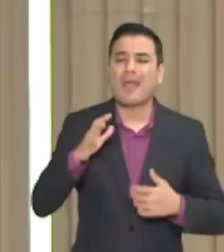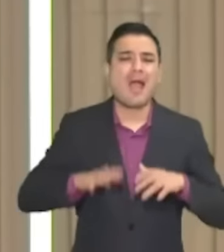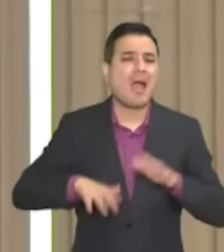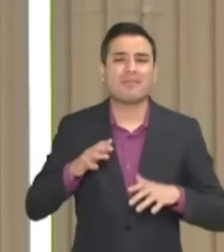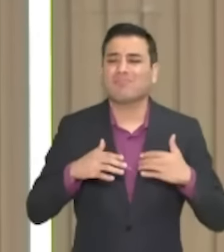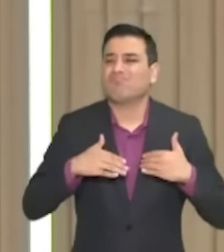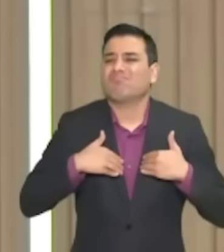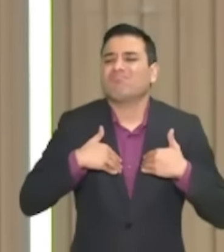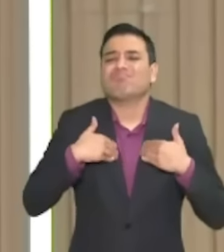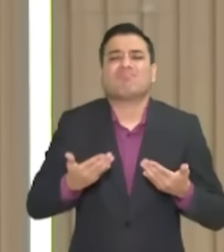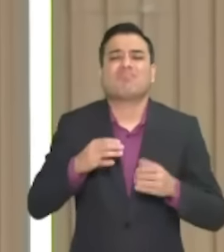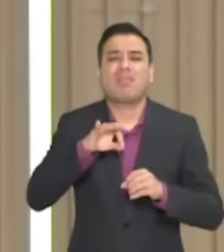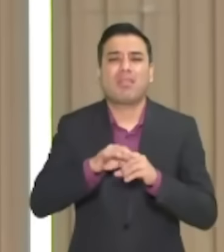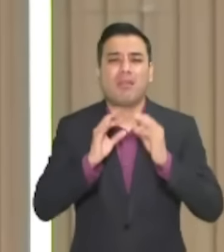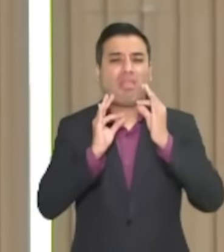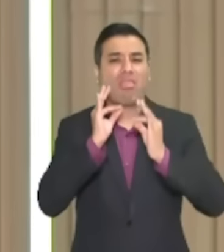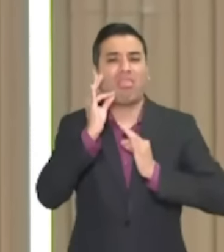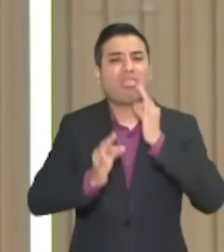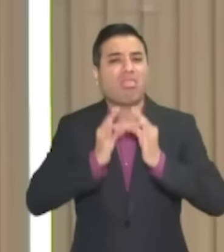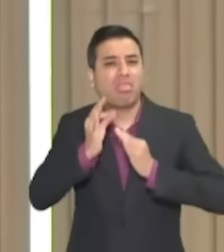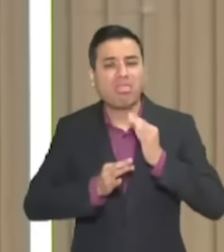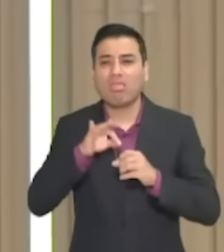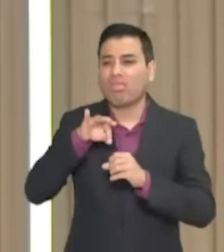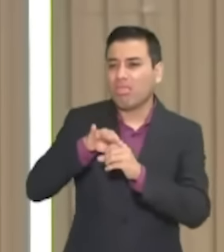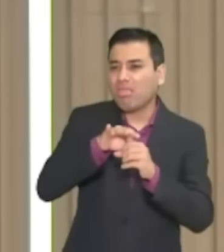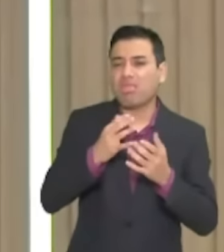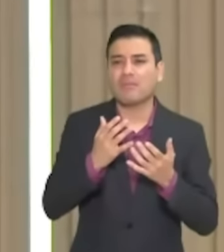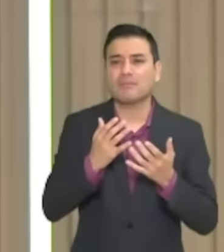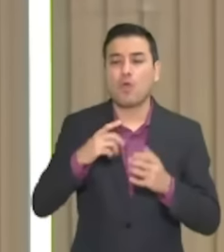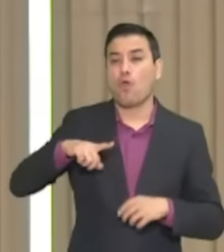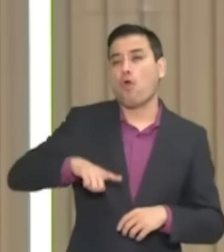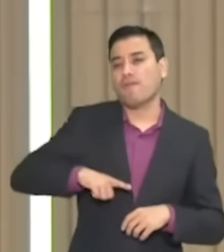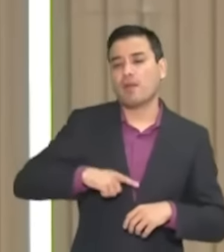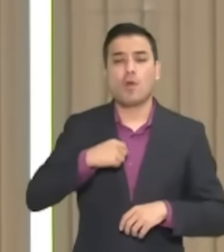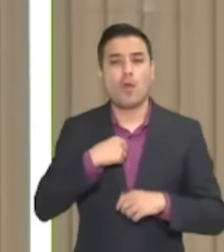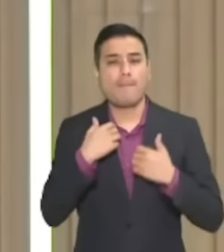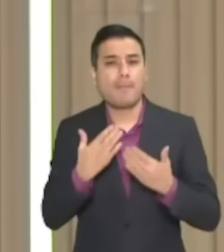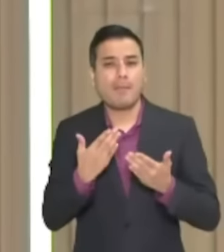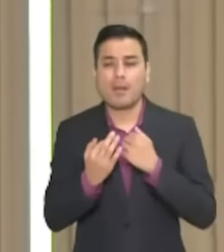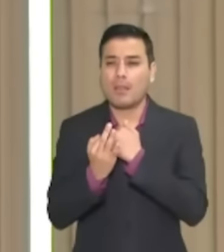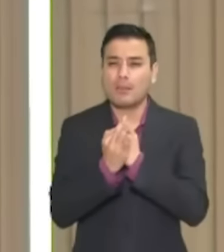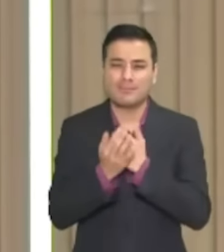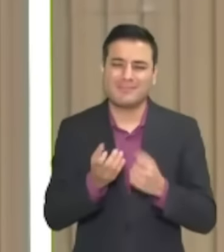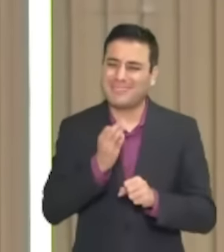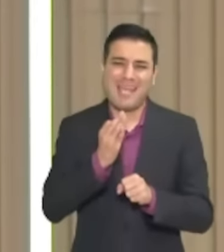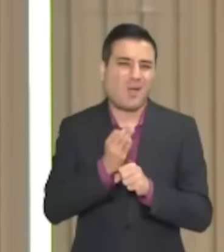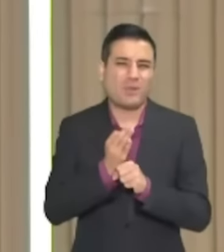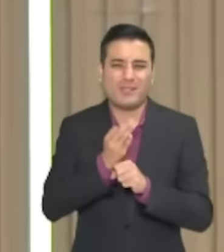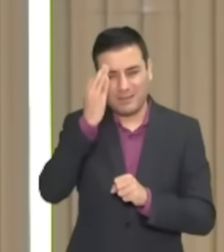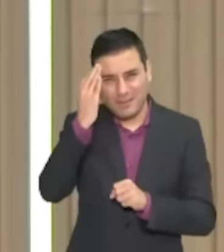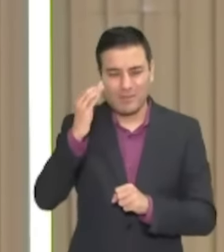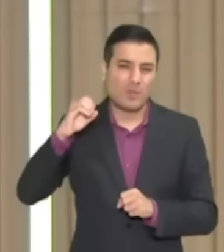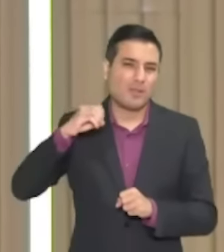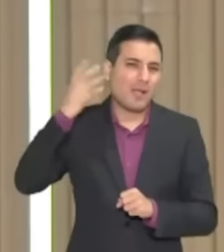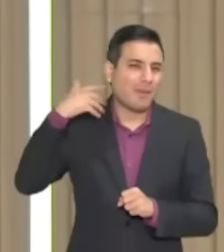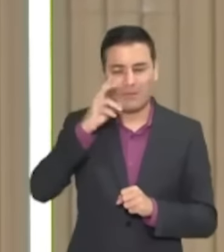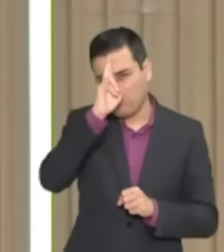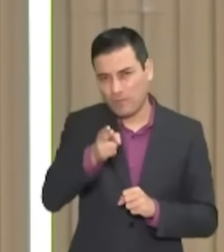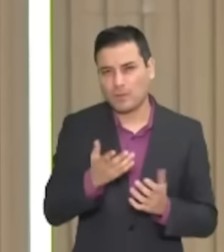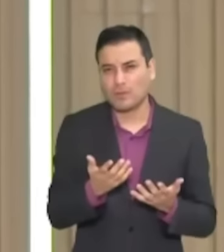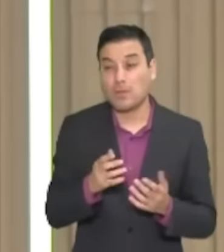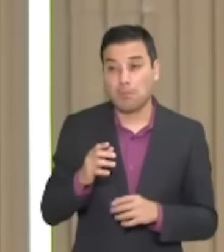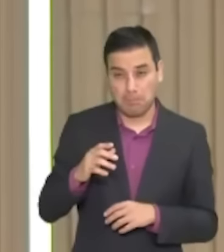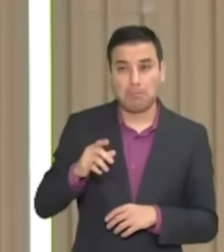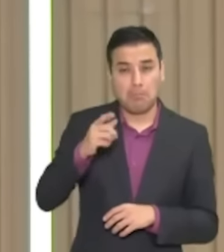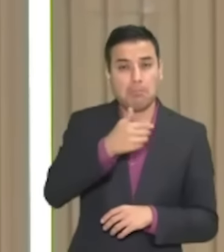modo, de propaganda, ya sea electoral o por lo menos propaganda gubernamental, que en este periodo de campañas está prohibida por la ley. Qué bueno que